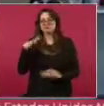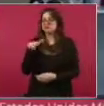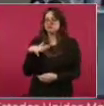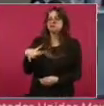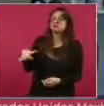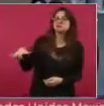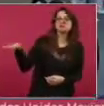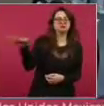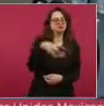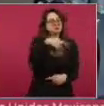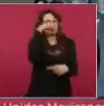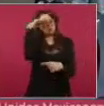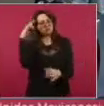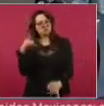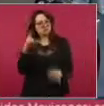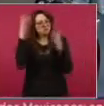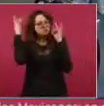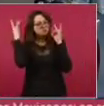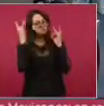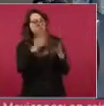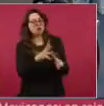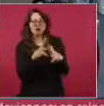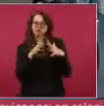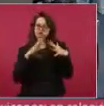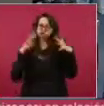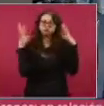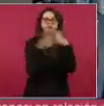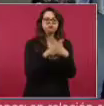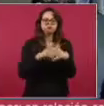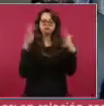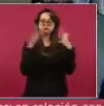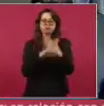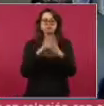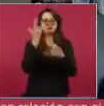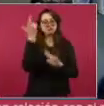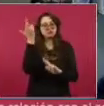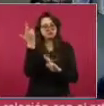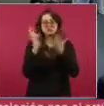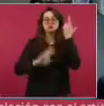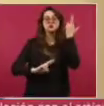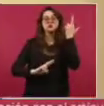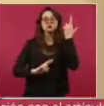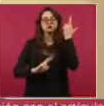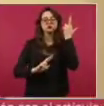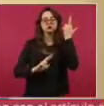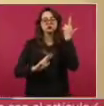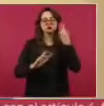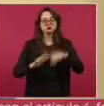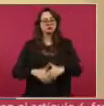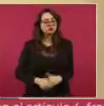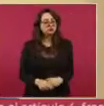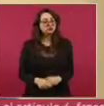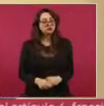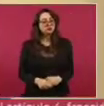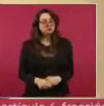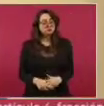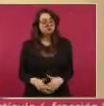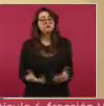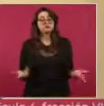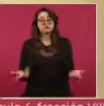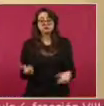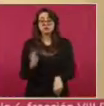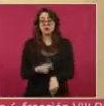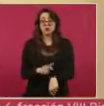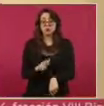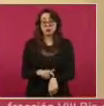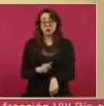régimen porfirista. Aun cuando nos lleve tiempo y ya es la hora